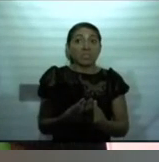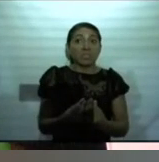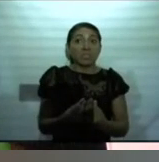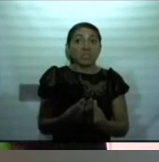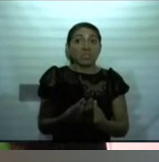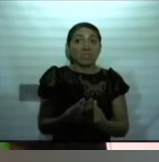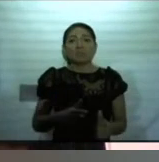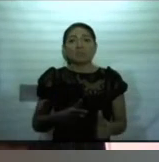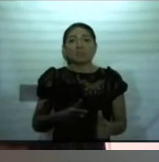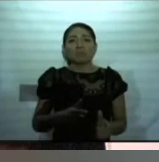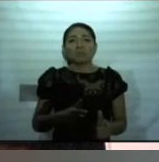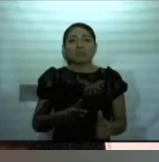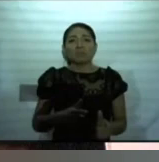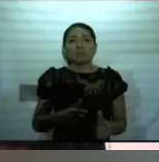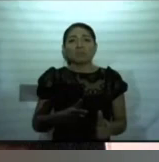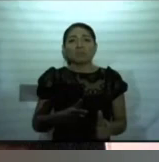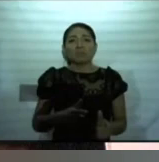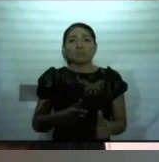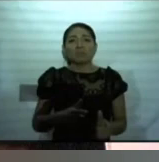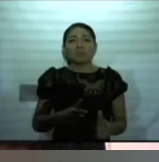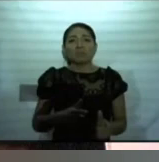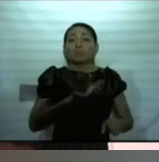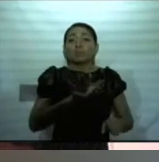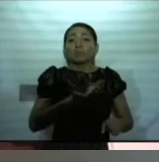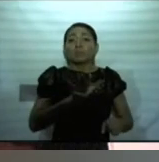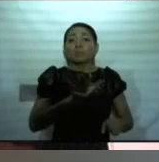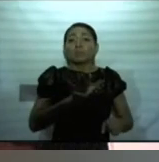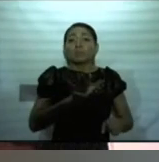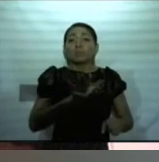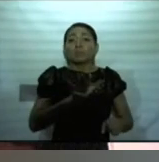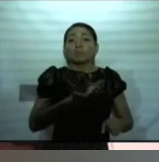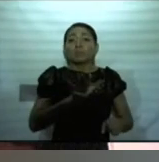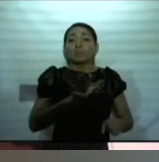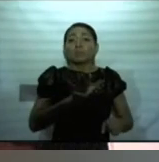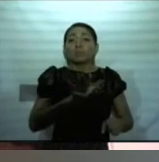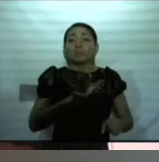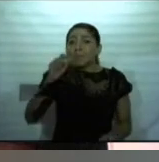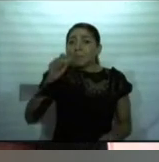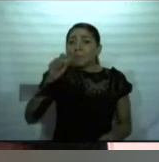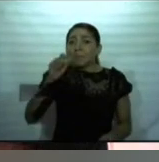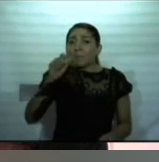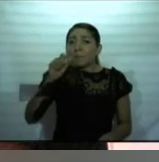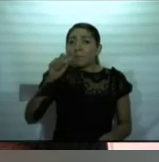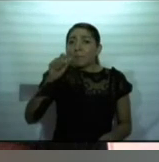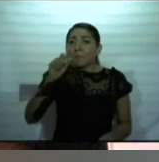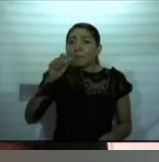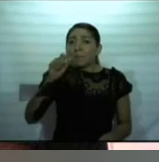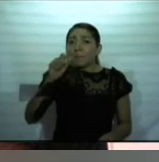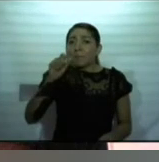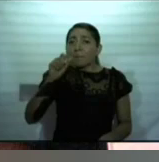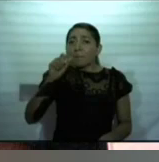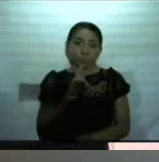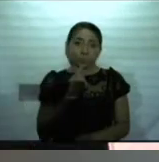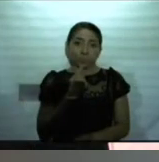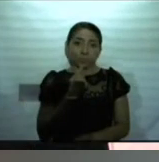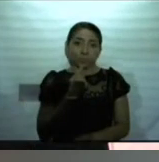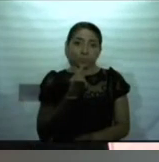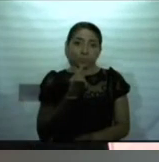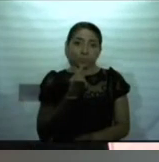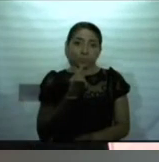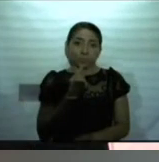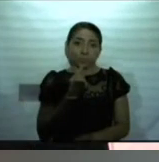Continuar la transformación. Vamos a seguir gobernando los mismos principios del presidente López